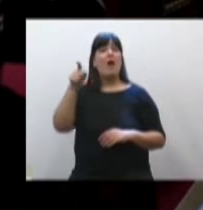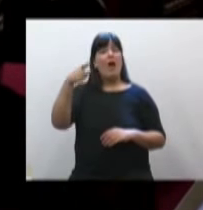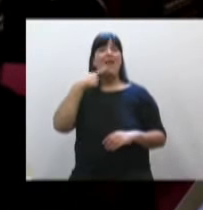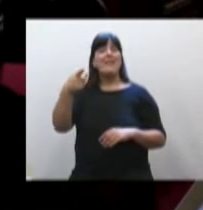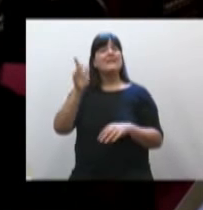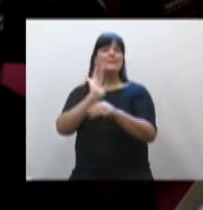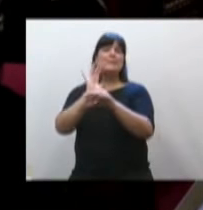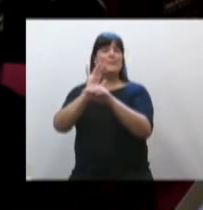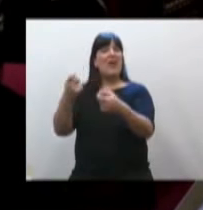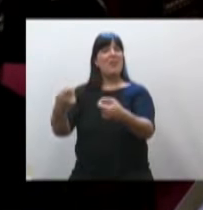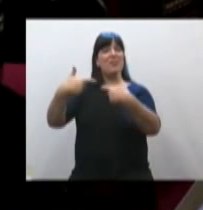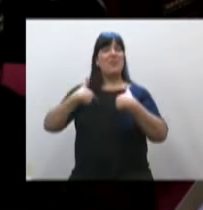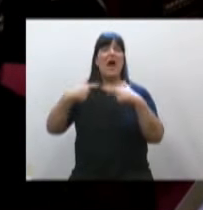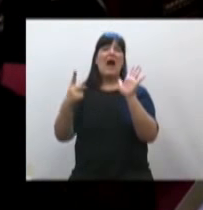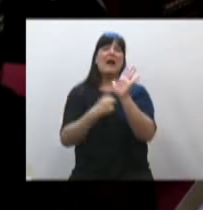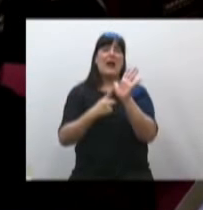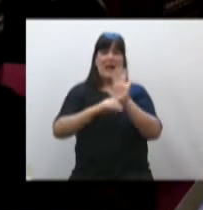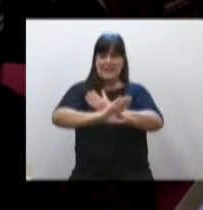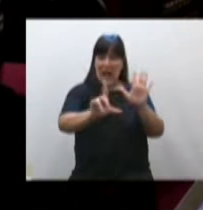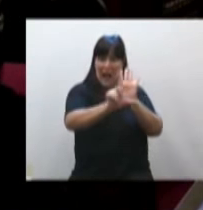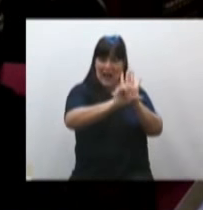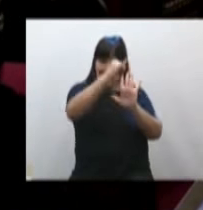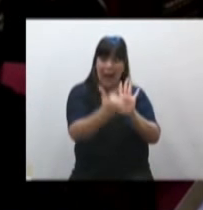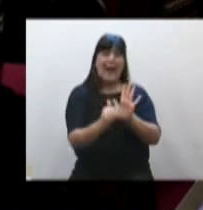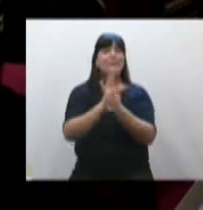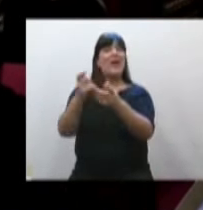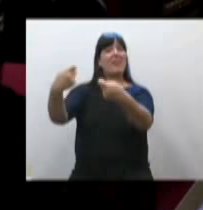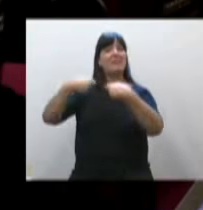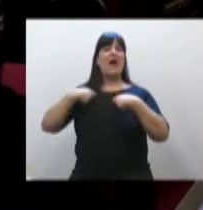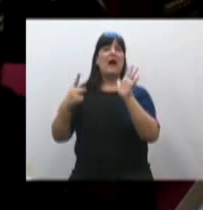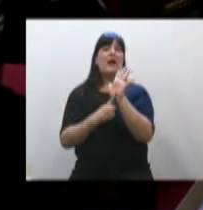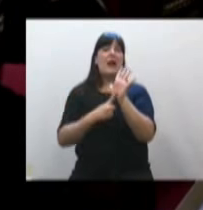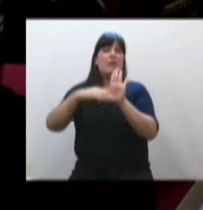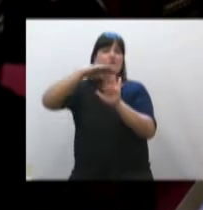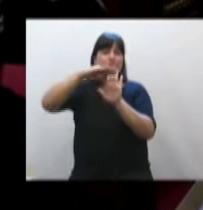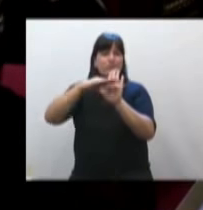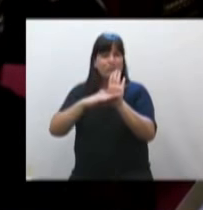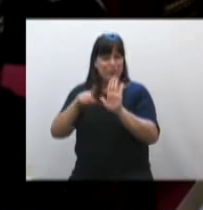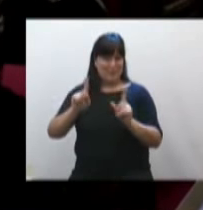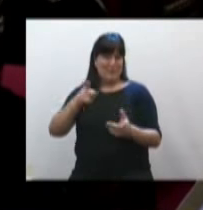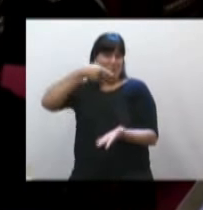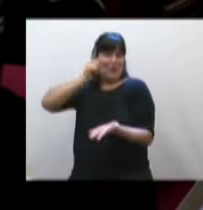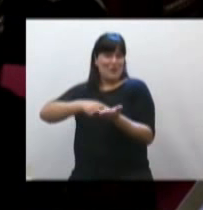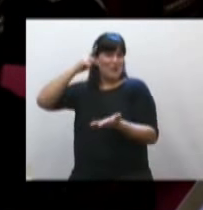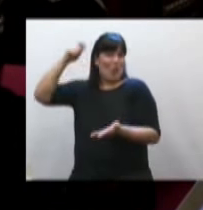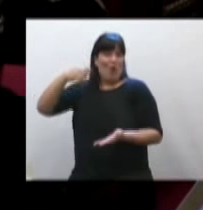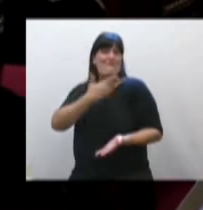decidiendo el destino de esta ley que llegó a senadores. En este momento, la senadora nacional Marilyn Sagún se encuentra